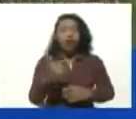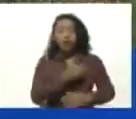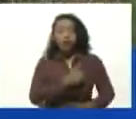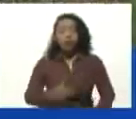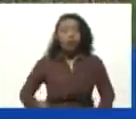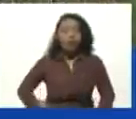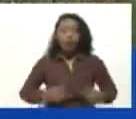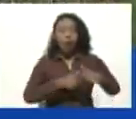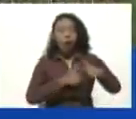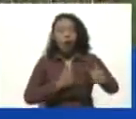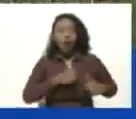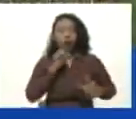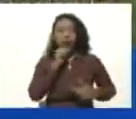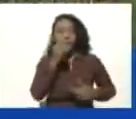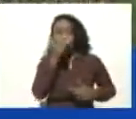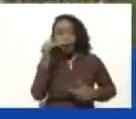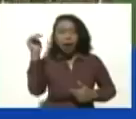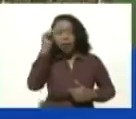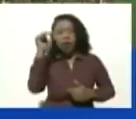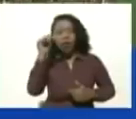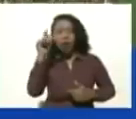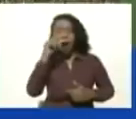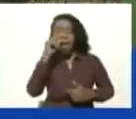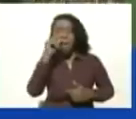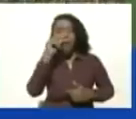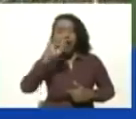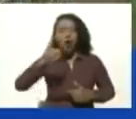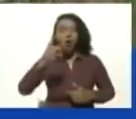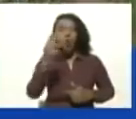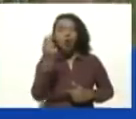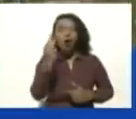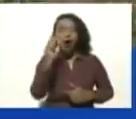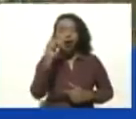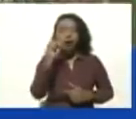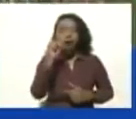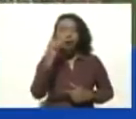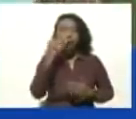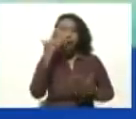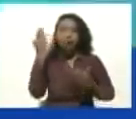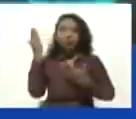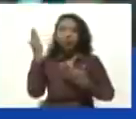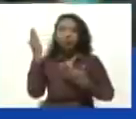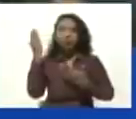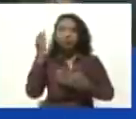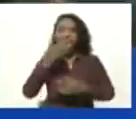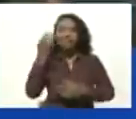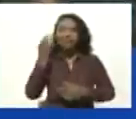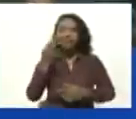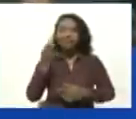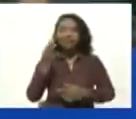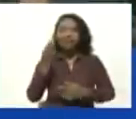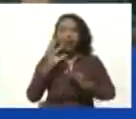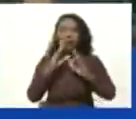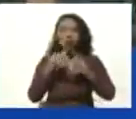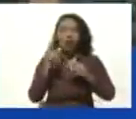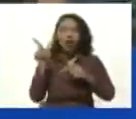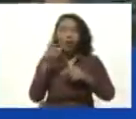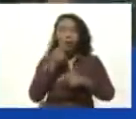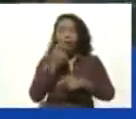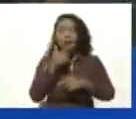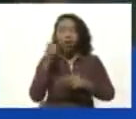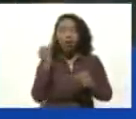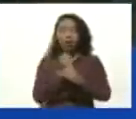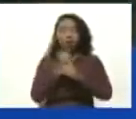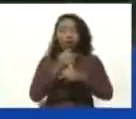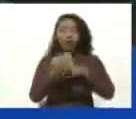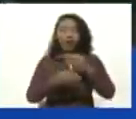mayor, Juan Francisco Escalona, corazón mayor de la patria. Bueno, valga el comentario, porque es muy bonito la labor que hace, y